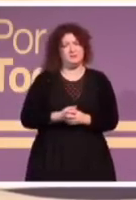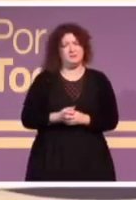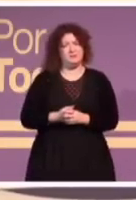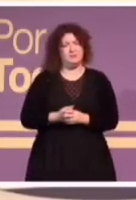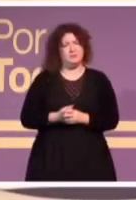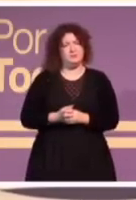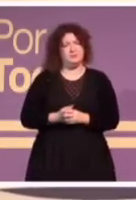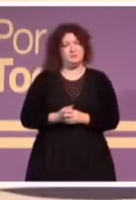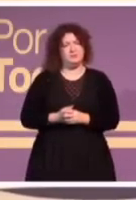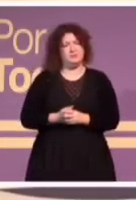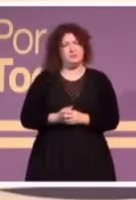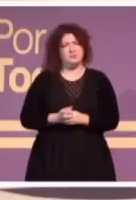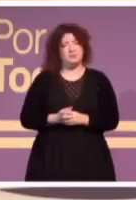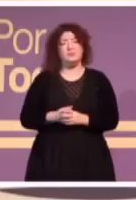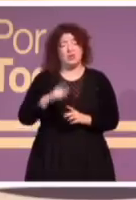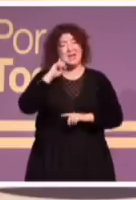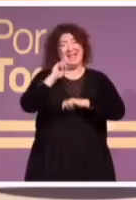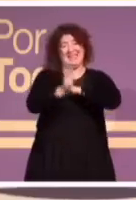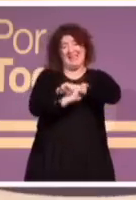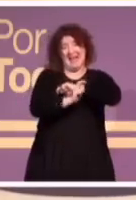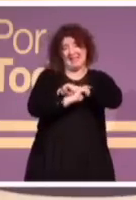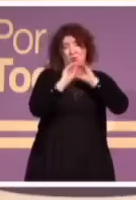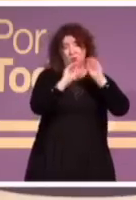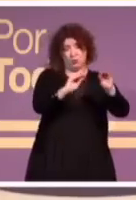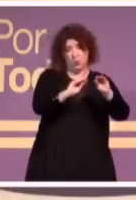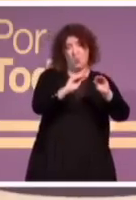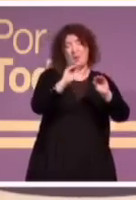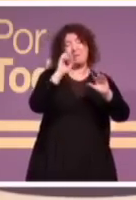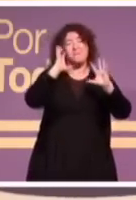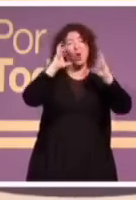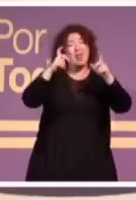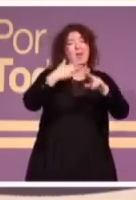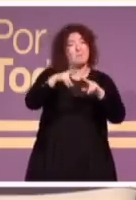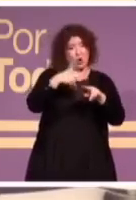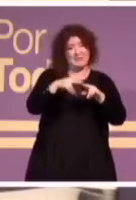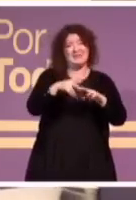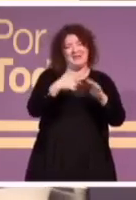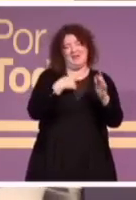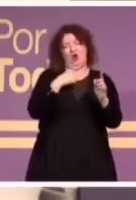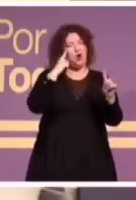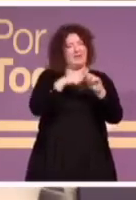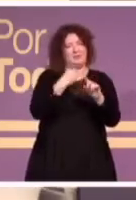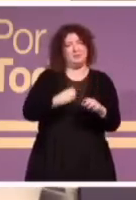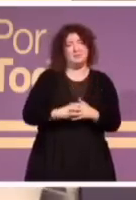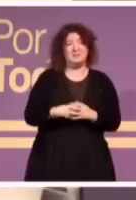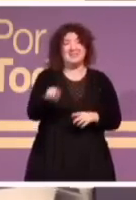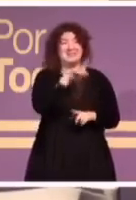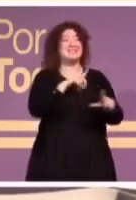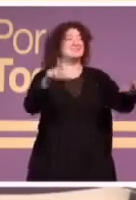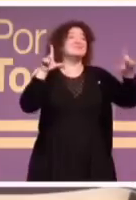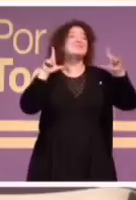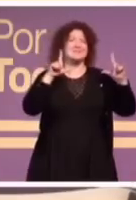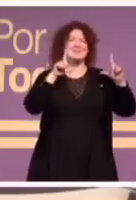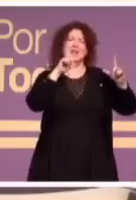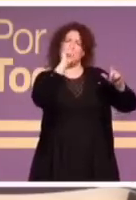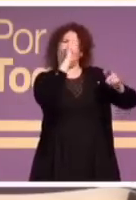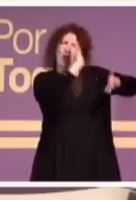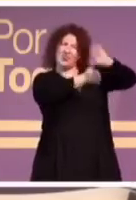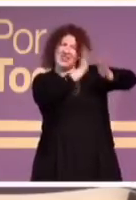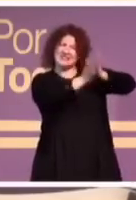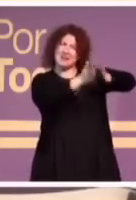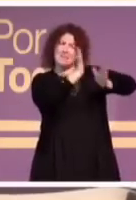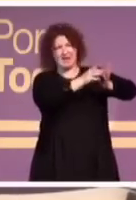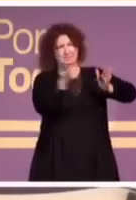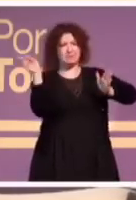y ese es el objetivo de la violencia política. Si disciplinamos a las que están temporalmente al frente, conseguiremos disciplinar